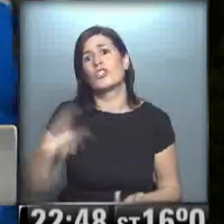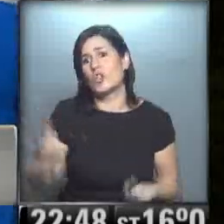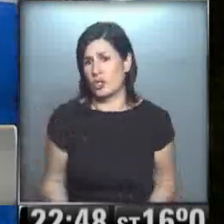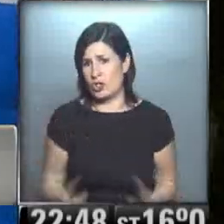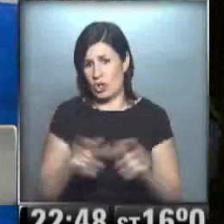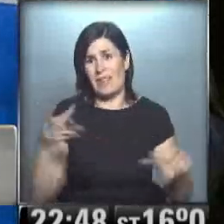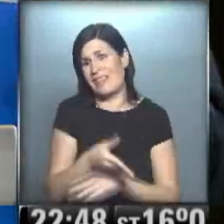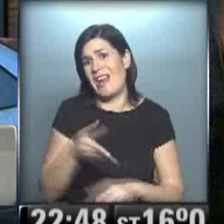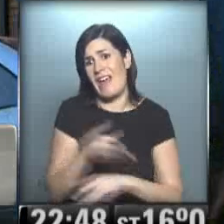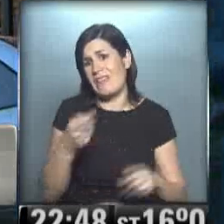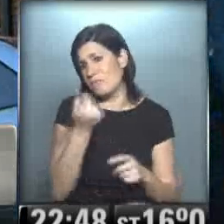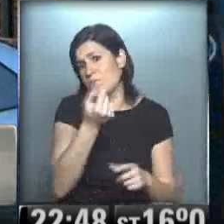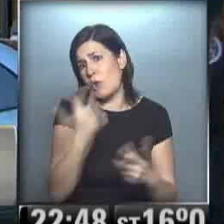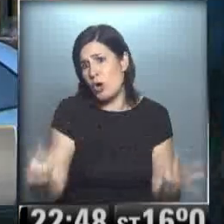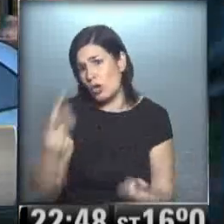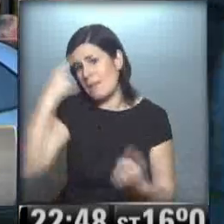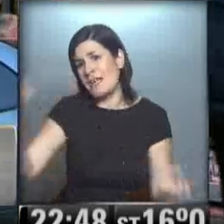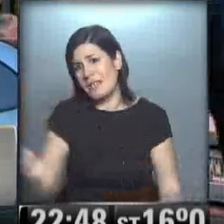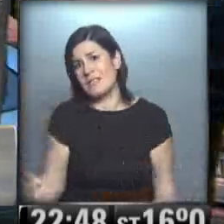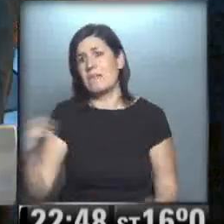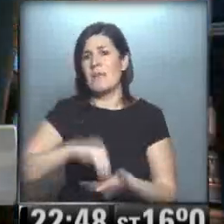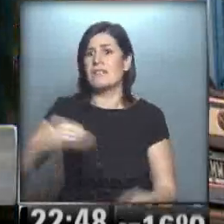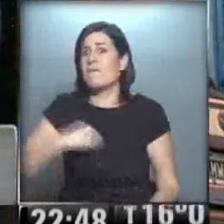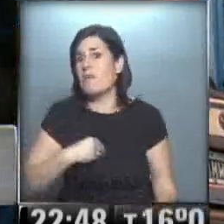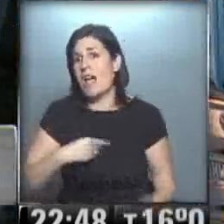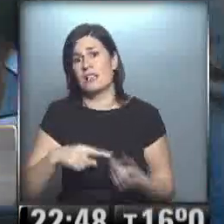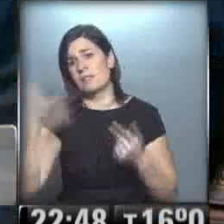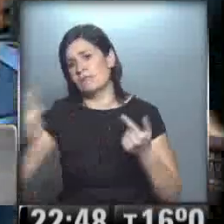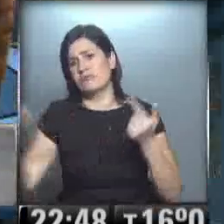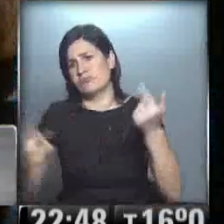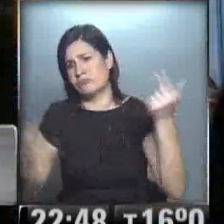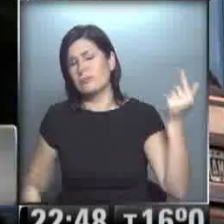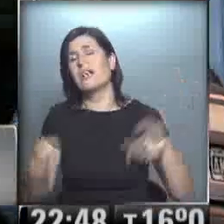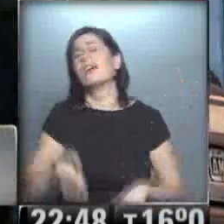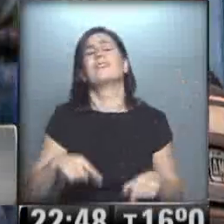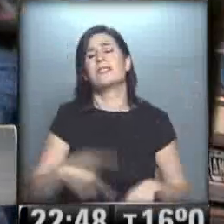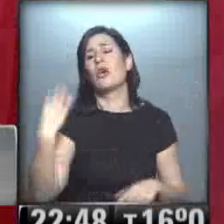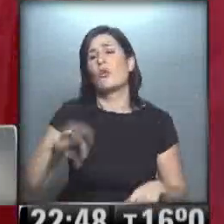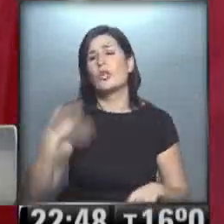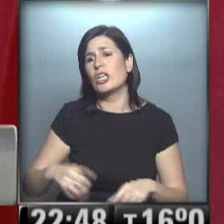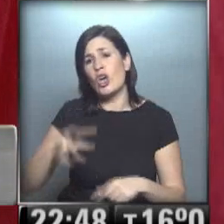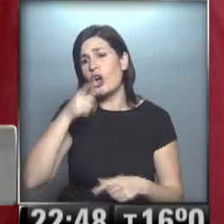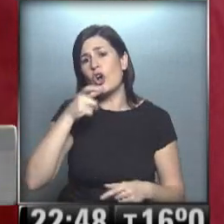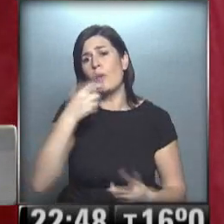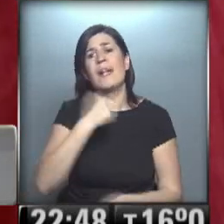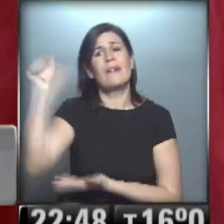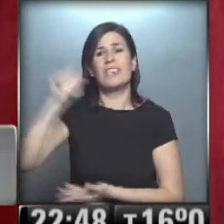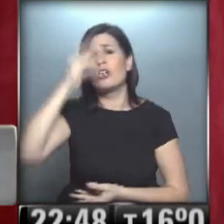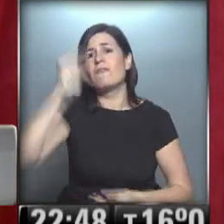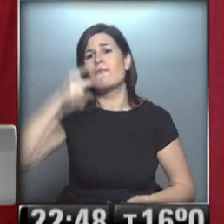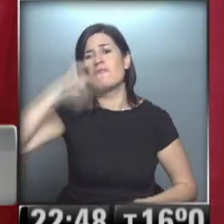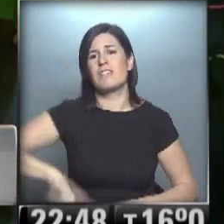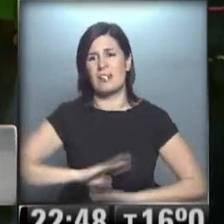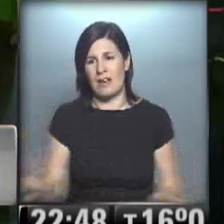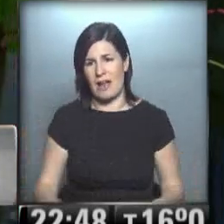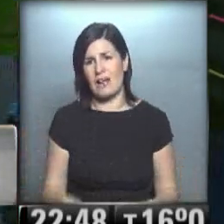todo lo que usted puede imaginarse en cuanto a la cantidad de hinchas y a este momento único que, repito, puede llegar a vivir el equipo de Boedo. Se habla de una